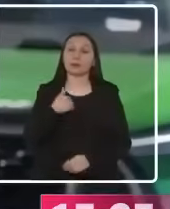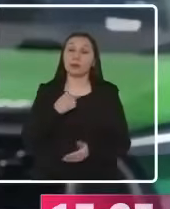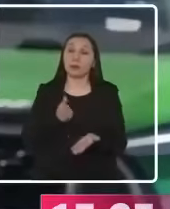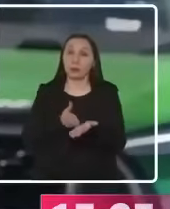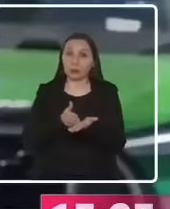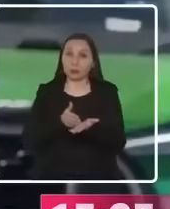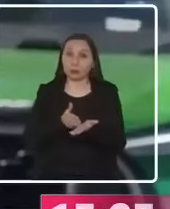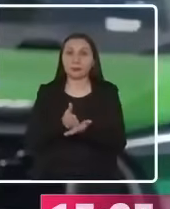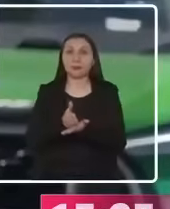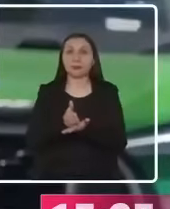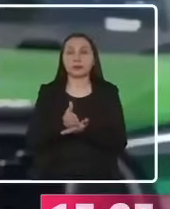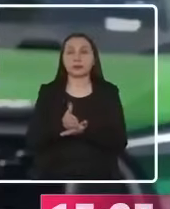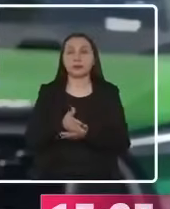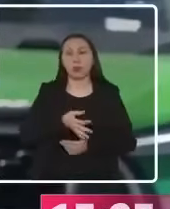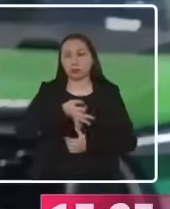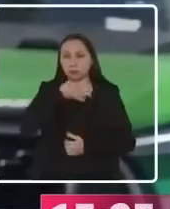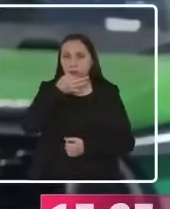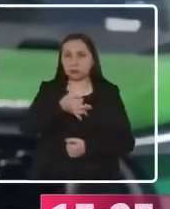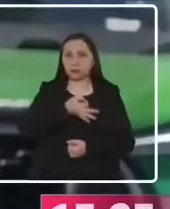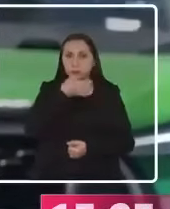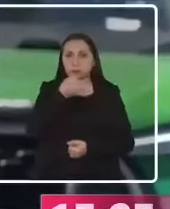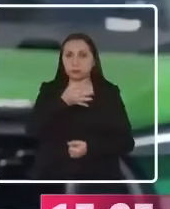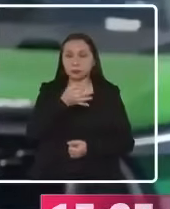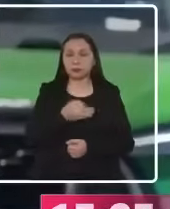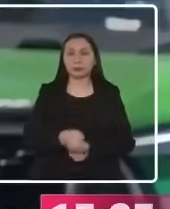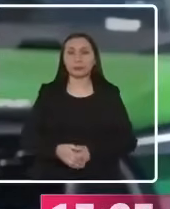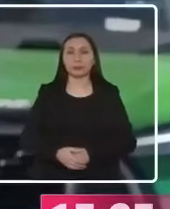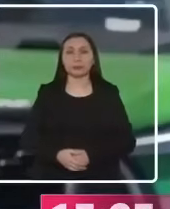Comienzo este discurso